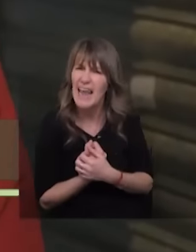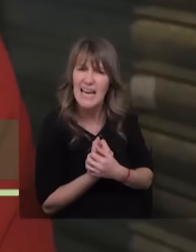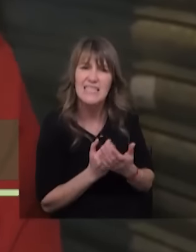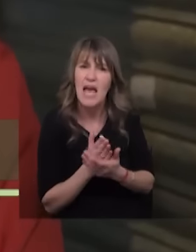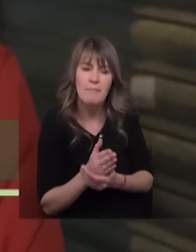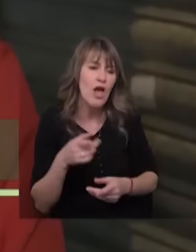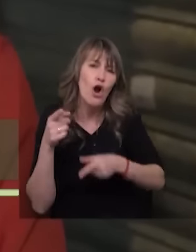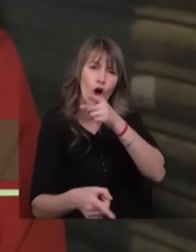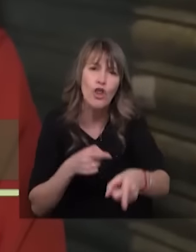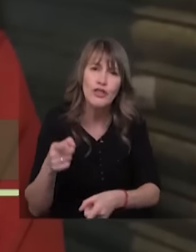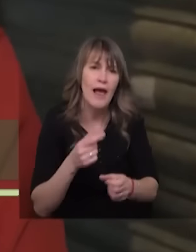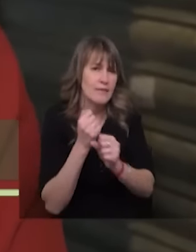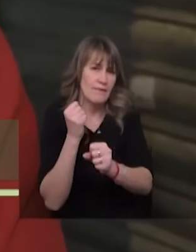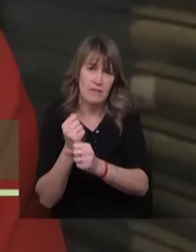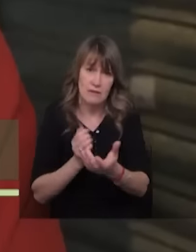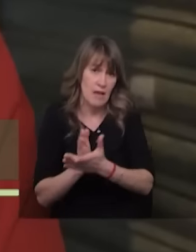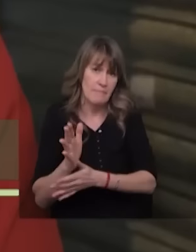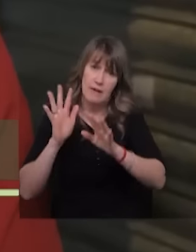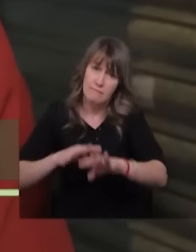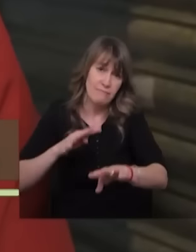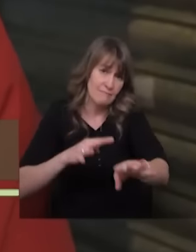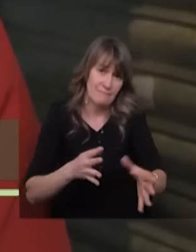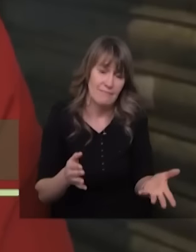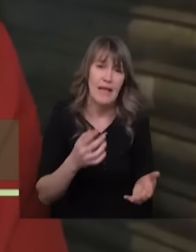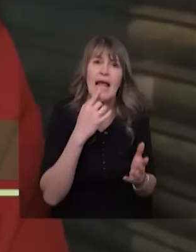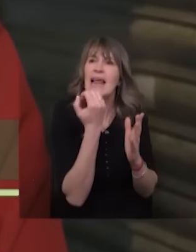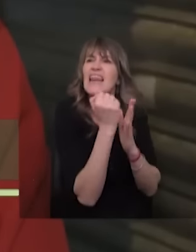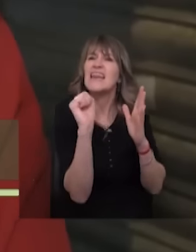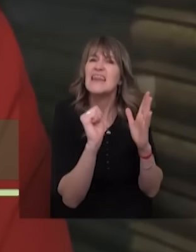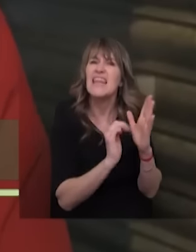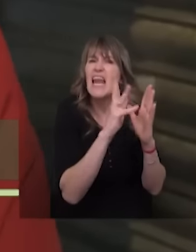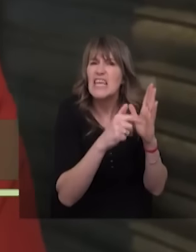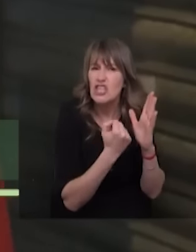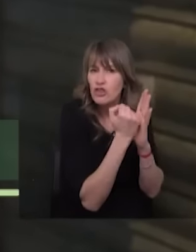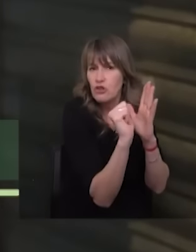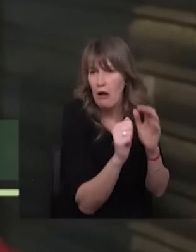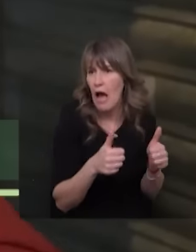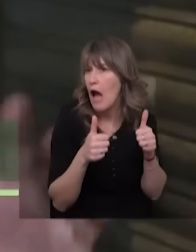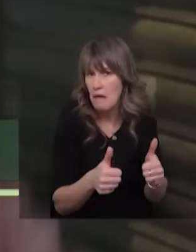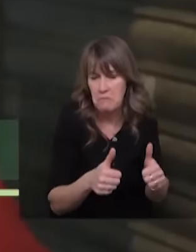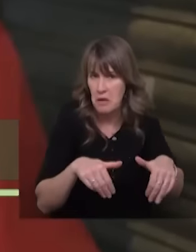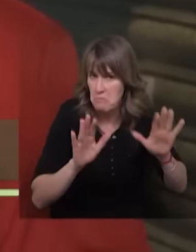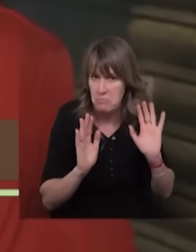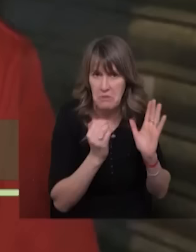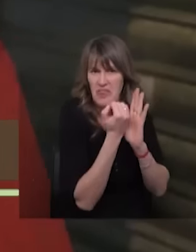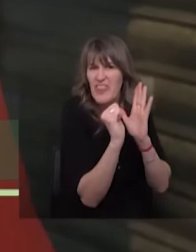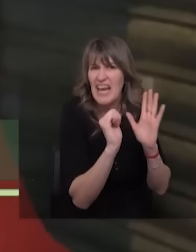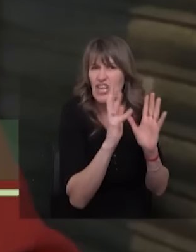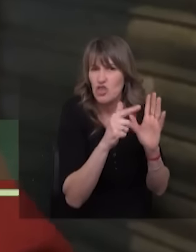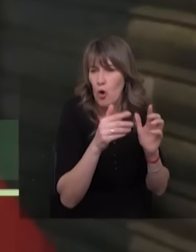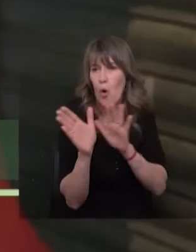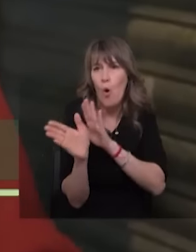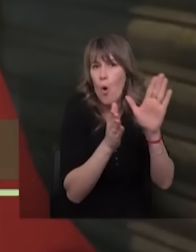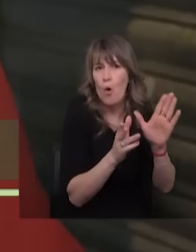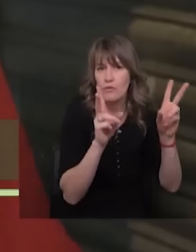manifestaciones de trabajadores una cosa es reprimir el delito cosa que no vamos a objetar son las funciones de la policía en todo caso es una discusión de otro tipo